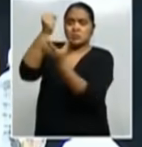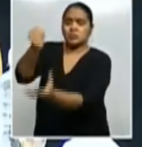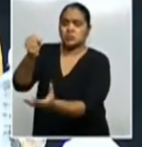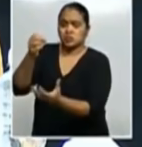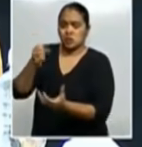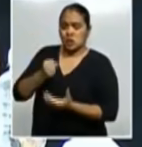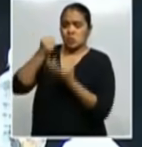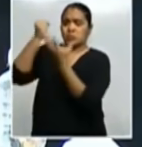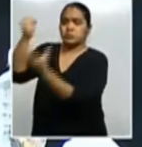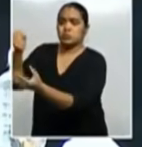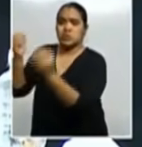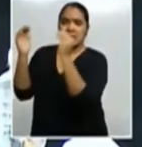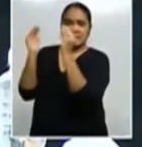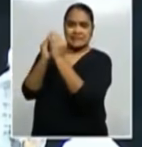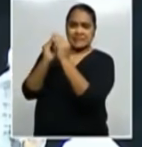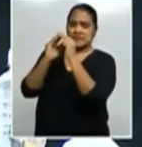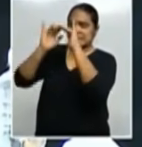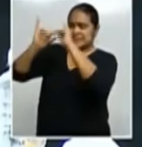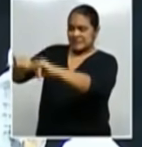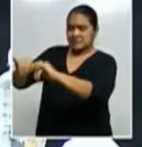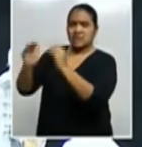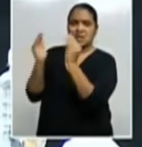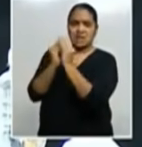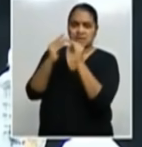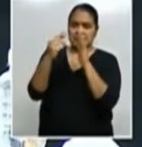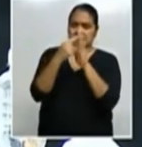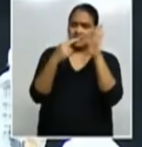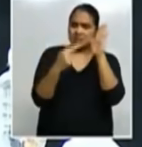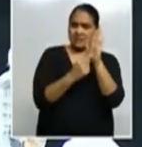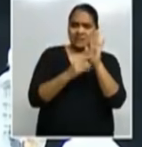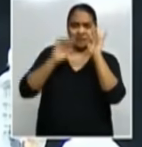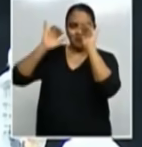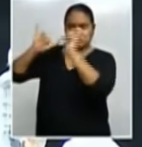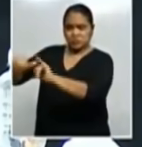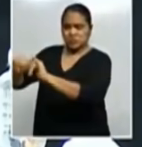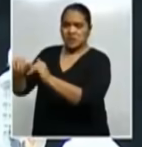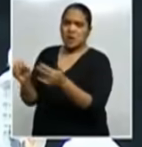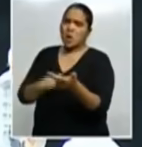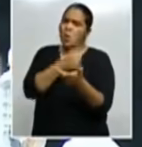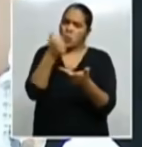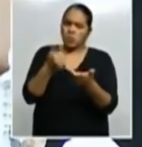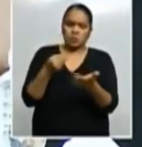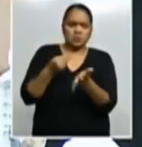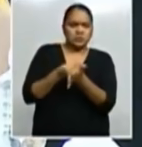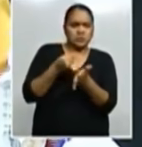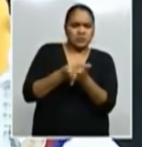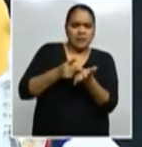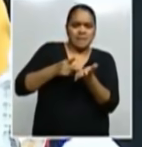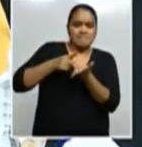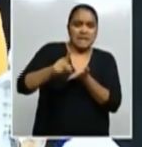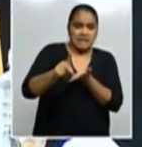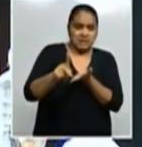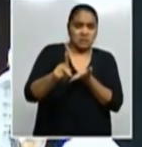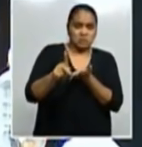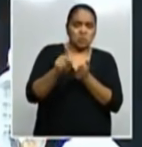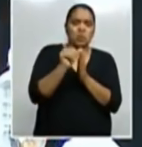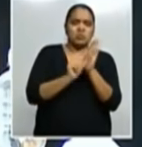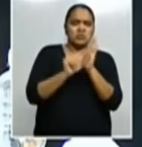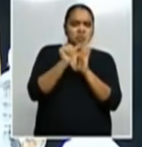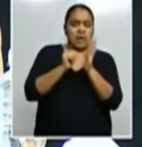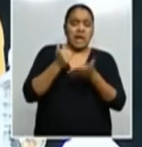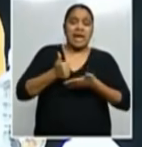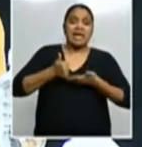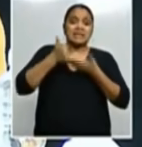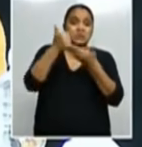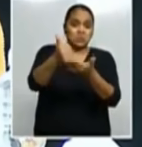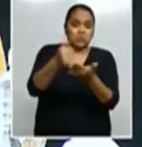las medidas de apoyo temporal solidario para los trabajadores que están bajo las medidas de alivio fiscal que ya la